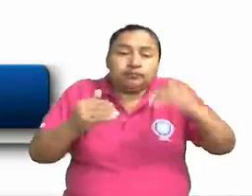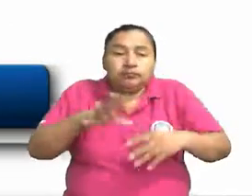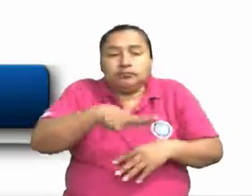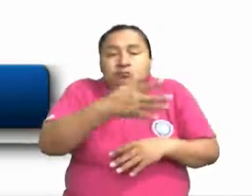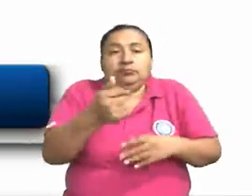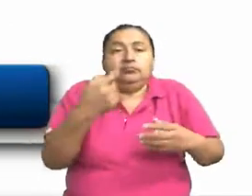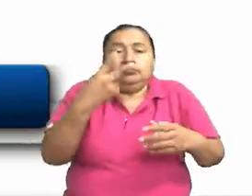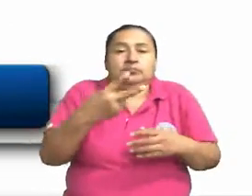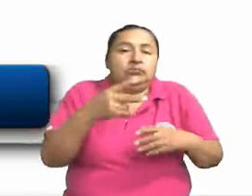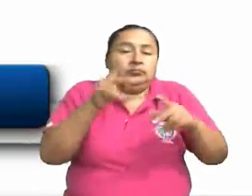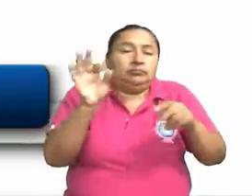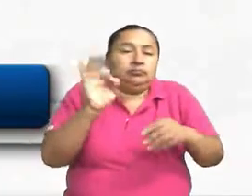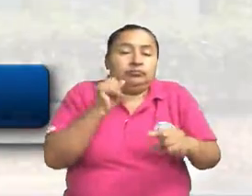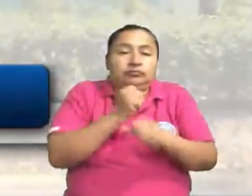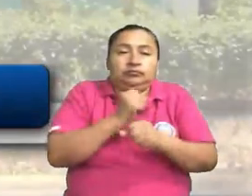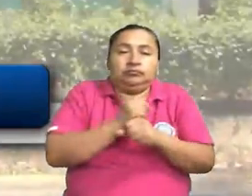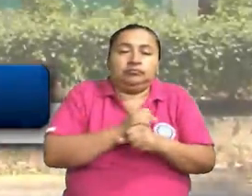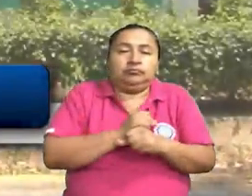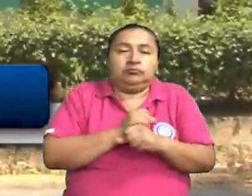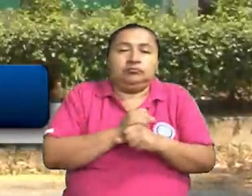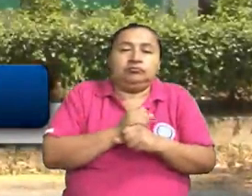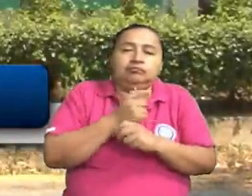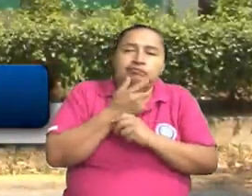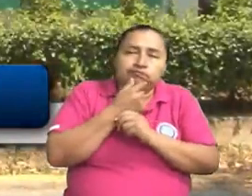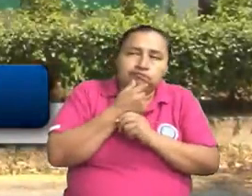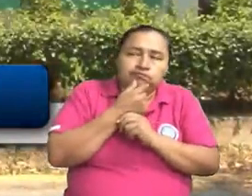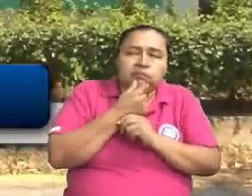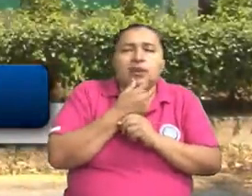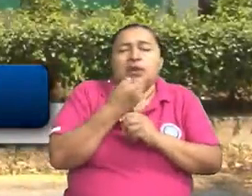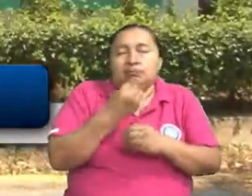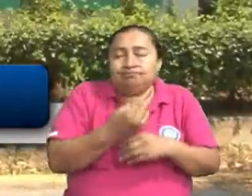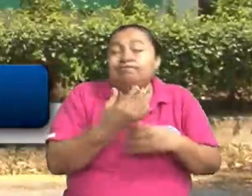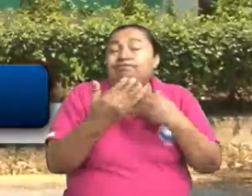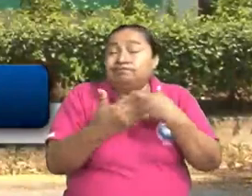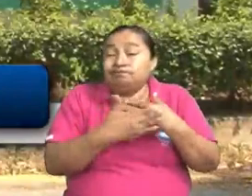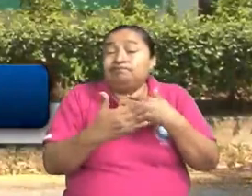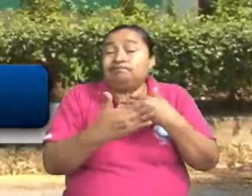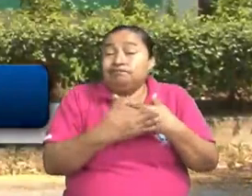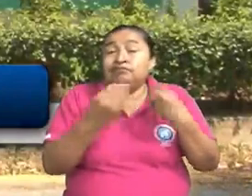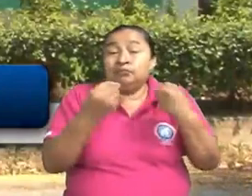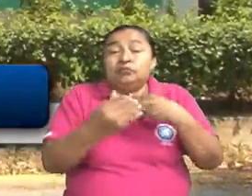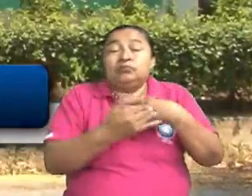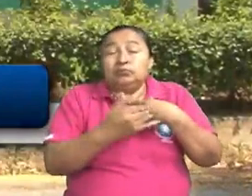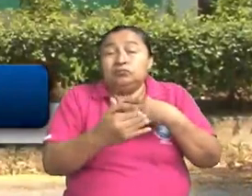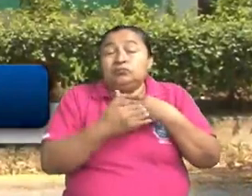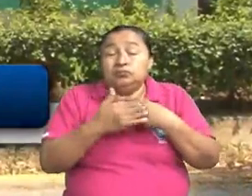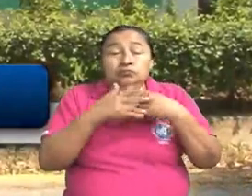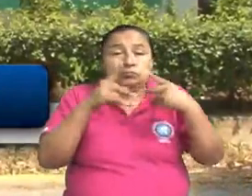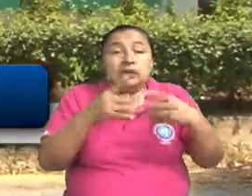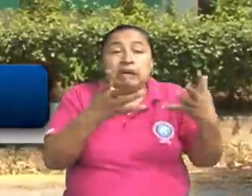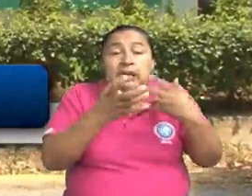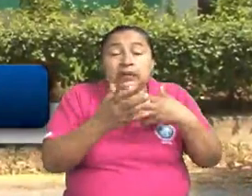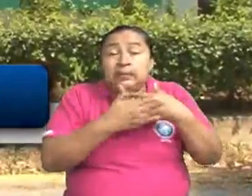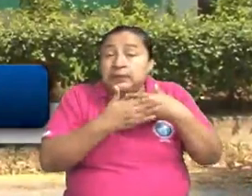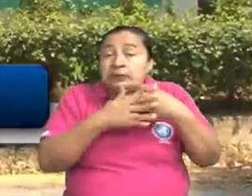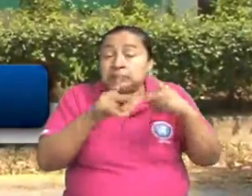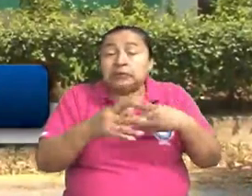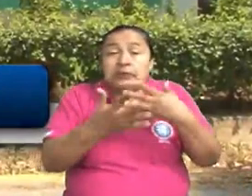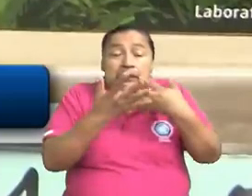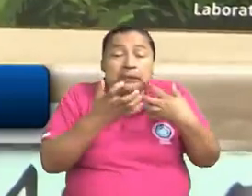a esas otras terapias complementarias? Muy, muy, muy, muy demandada. Esa es la palabra, está muy, muy demandada,